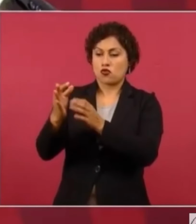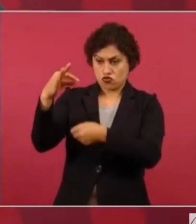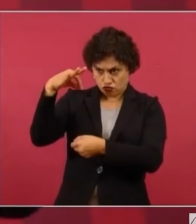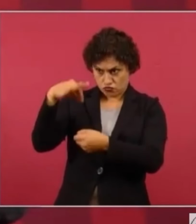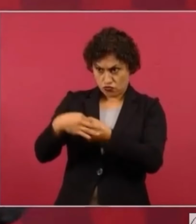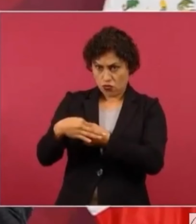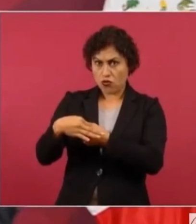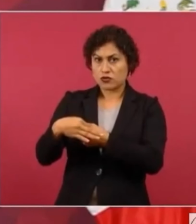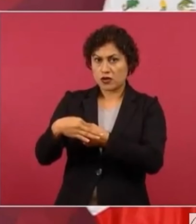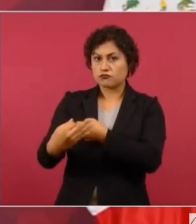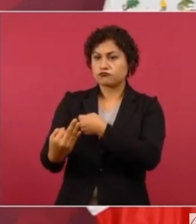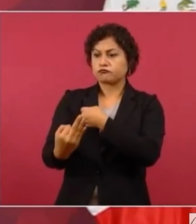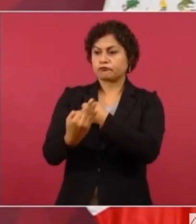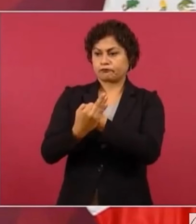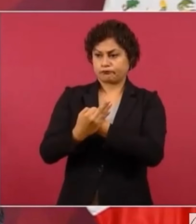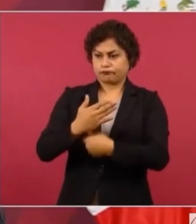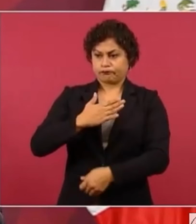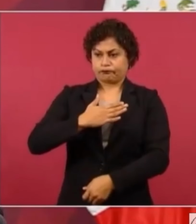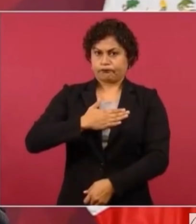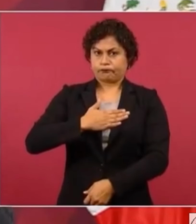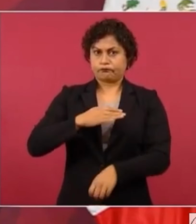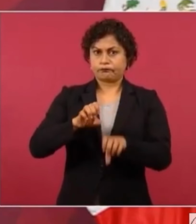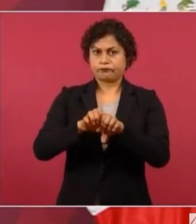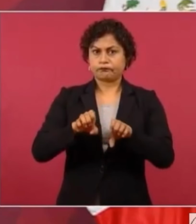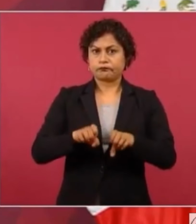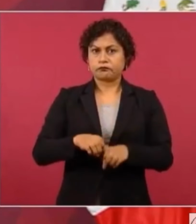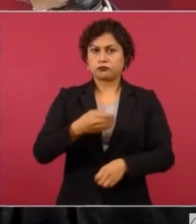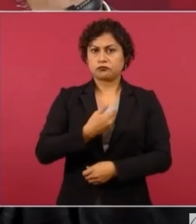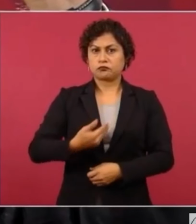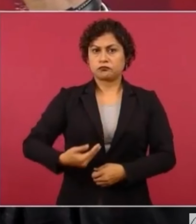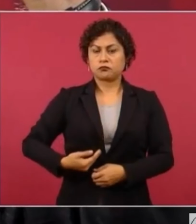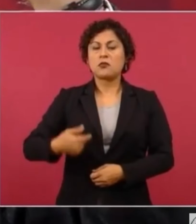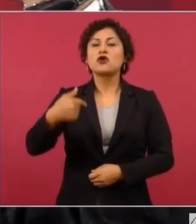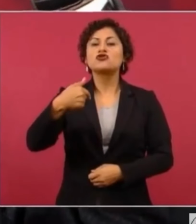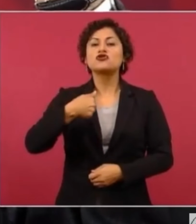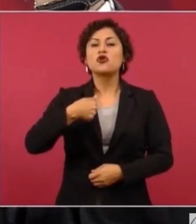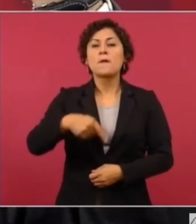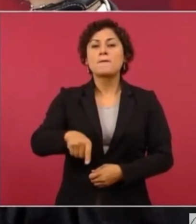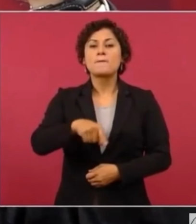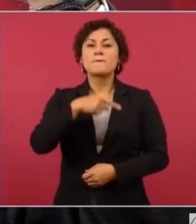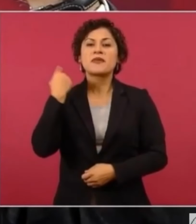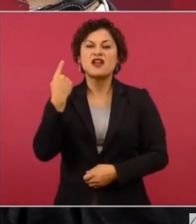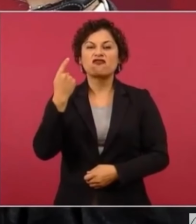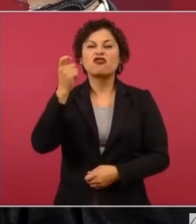beneficie al Ejecutivo, pierdo autoridad.